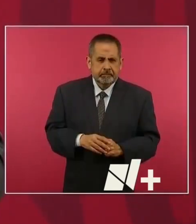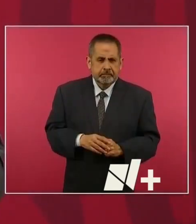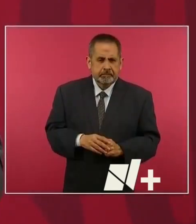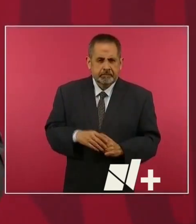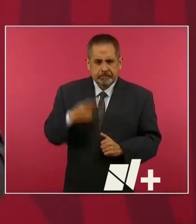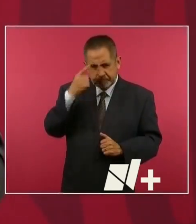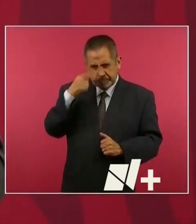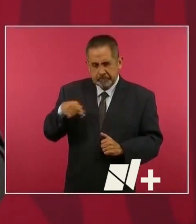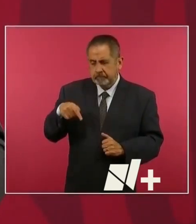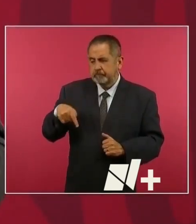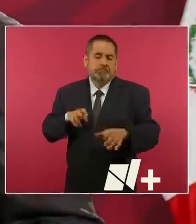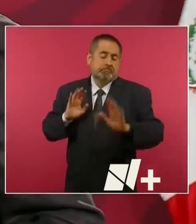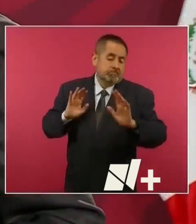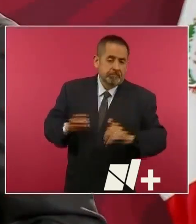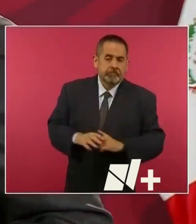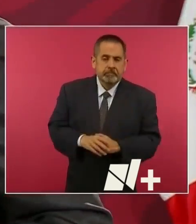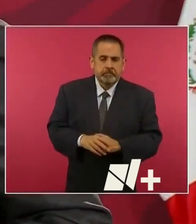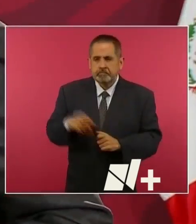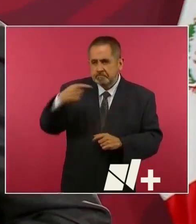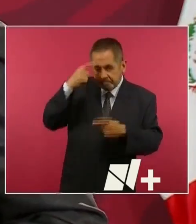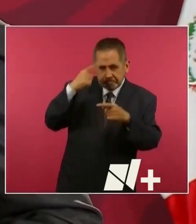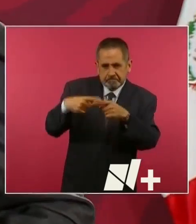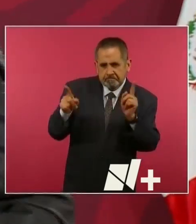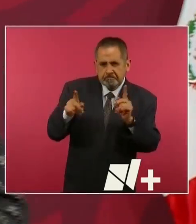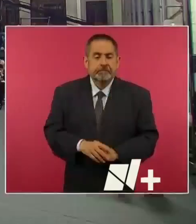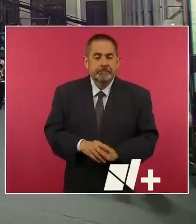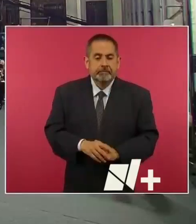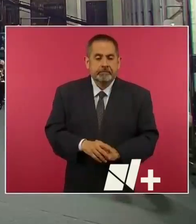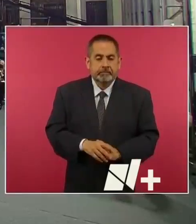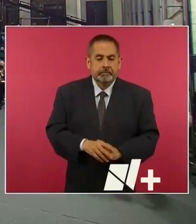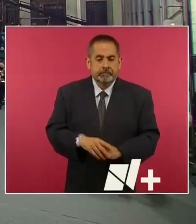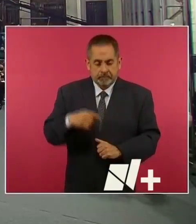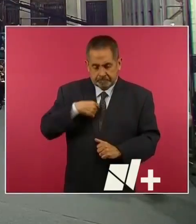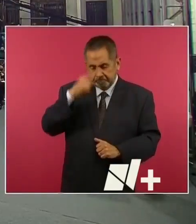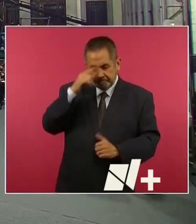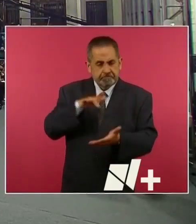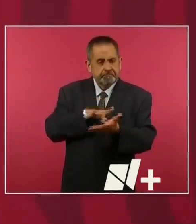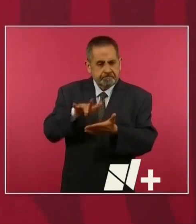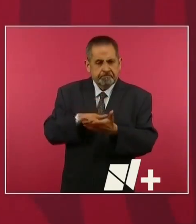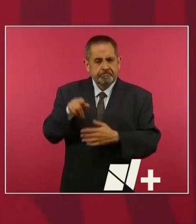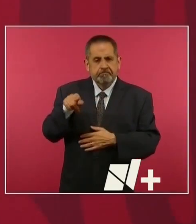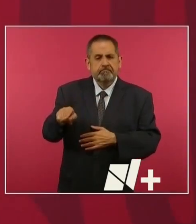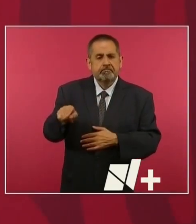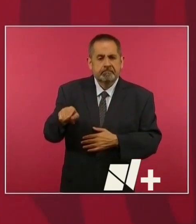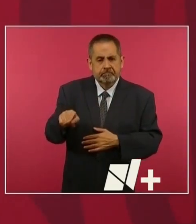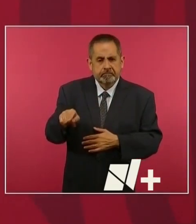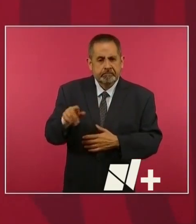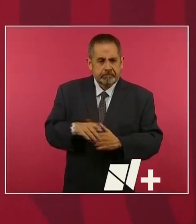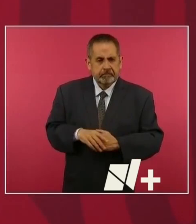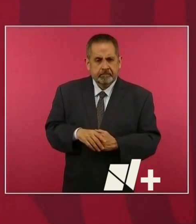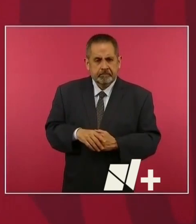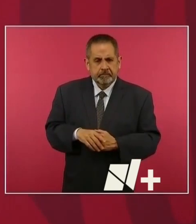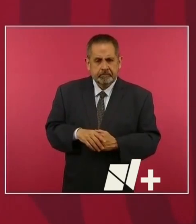las órdenes de aprehensión. Hubo diferencias en eso. Y yo apoyo el que